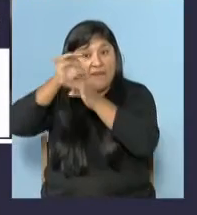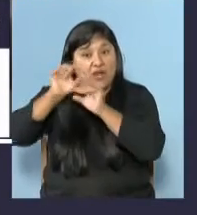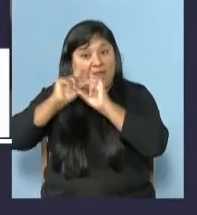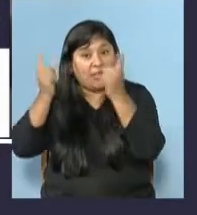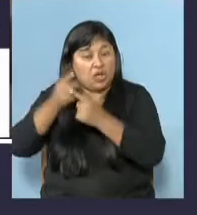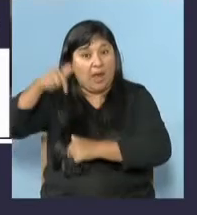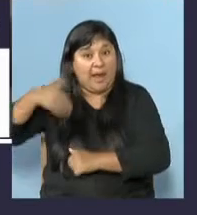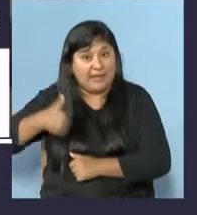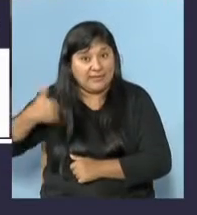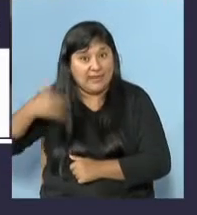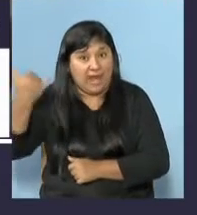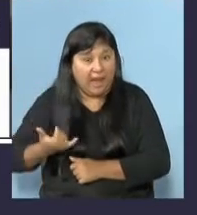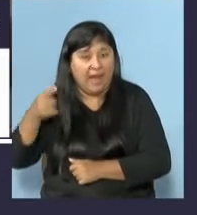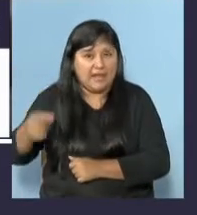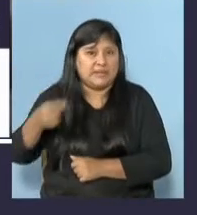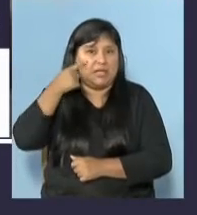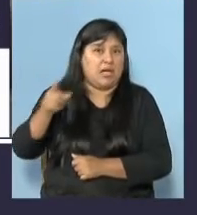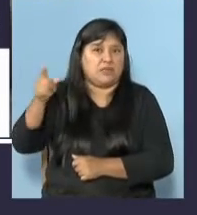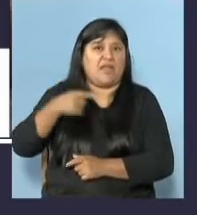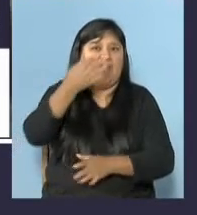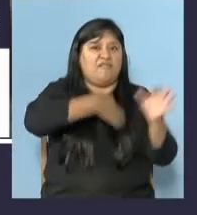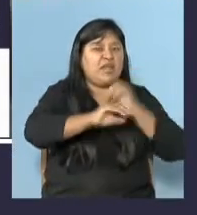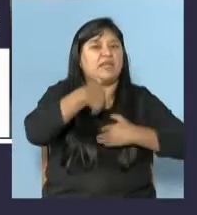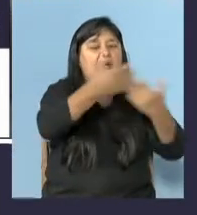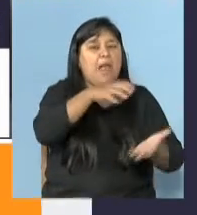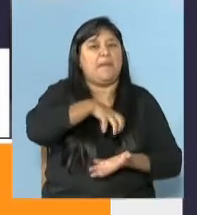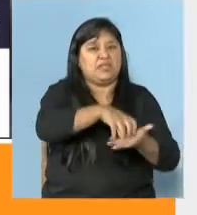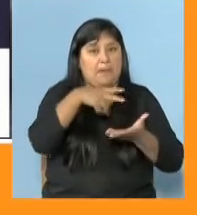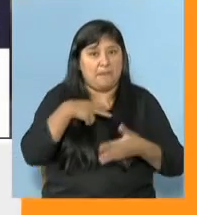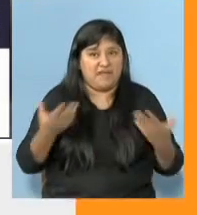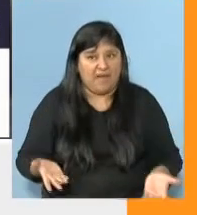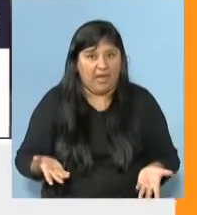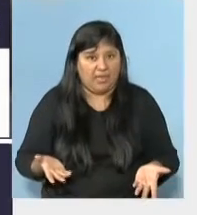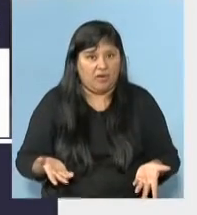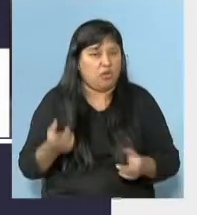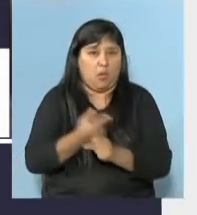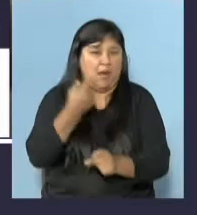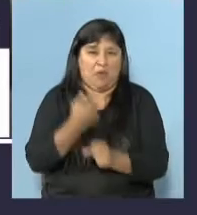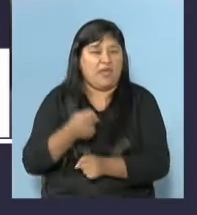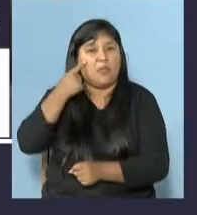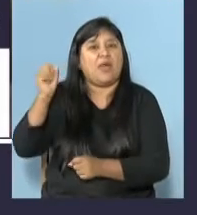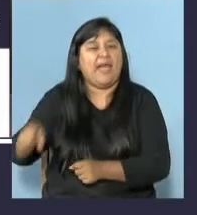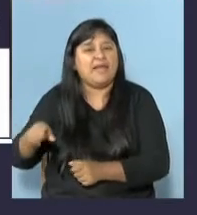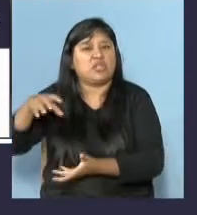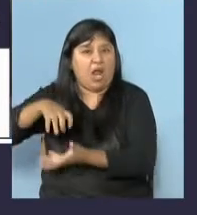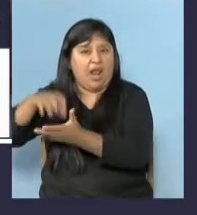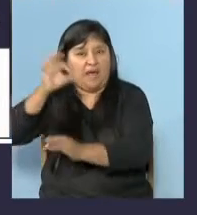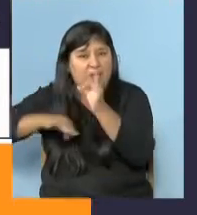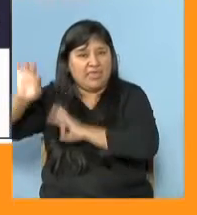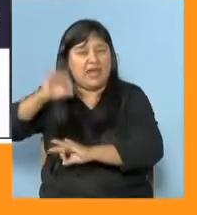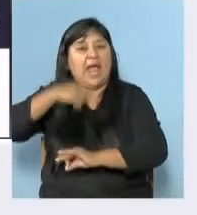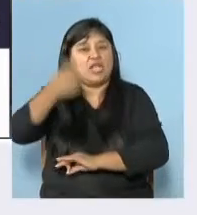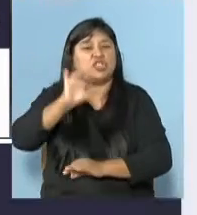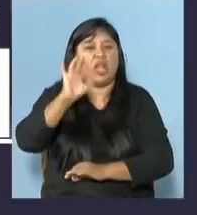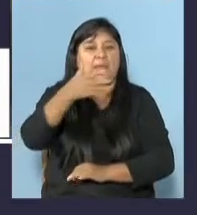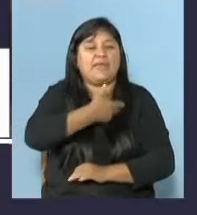compromisos asumidos con los gobiernos, que tienen ya sus producciones comprometidas por varios años, entonces no tendrían posibilidad